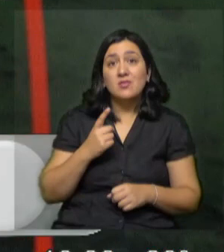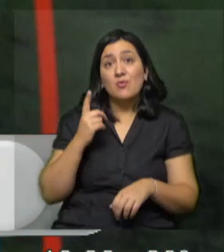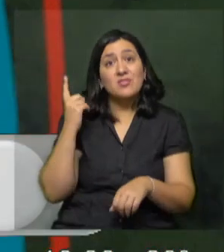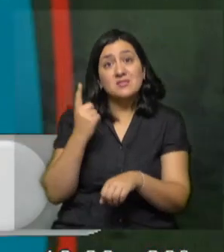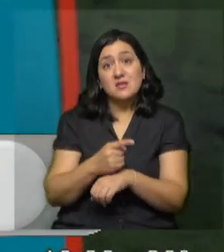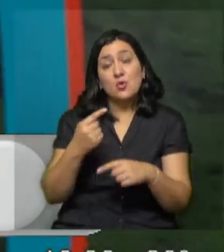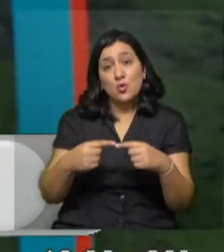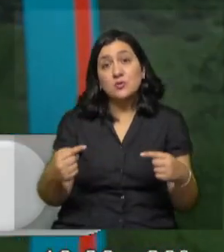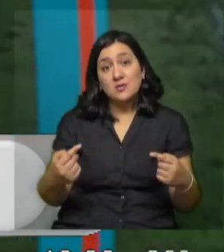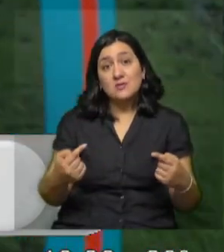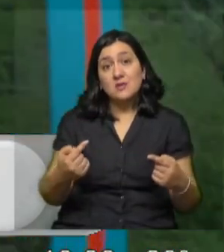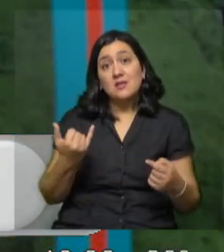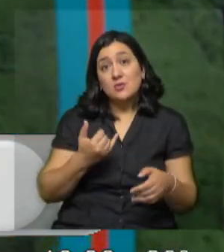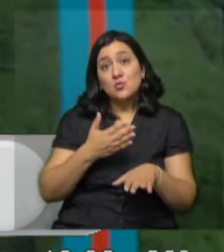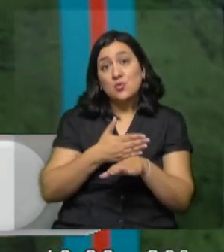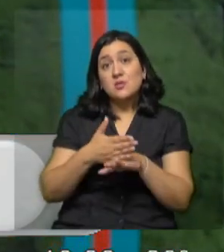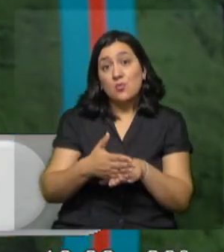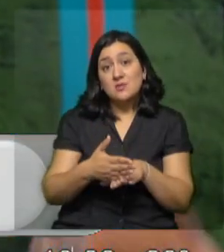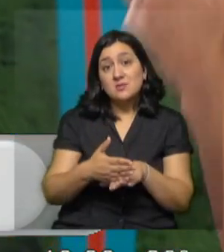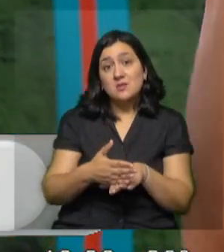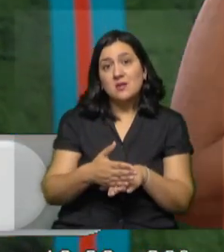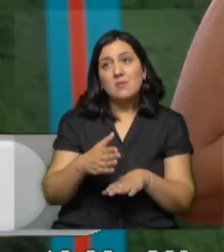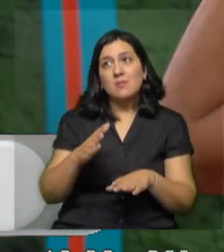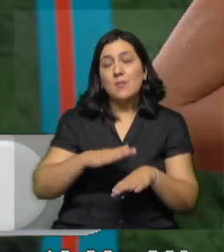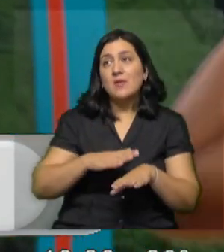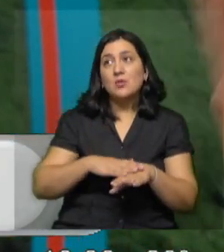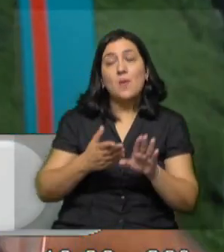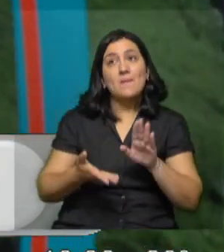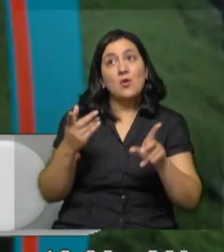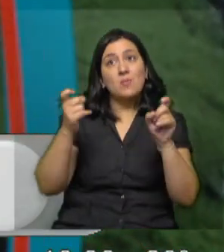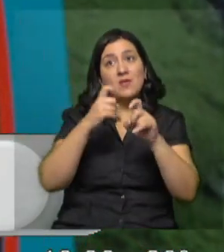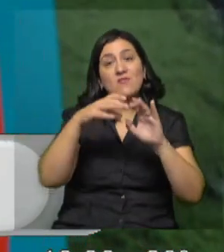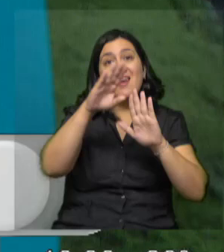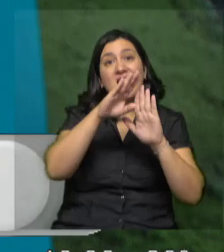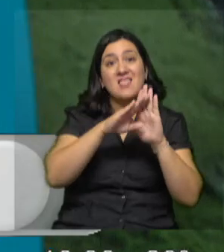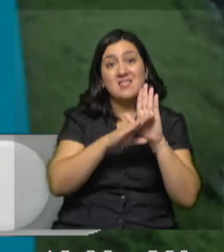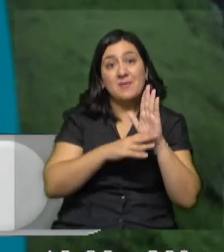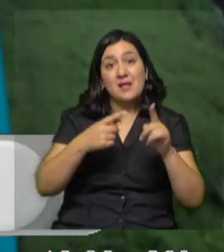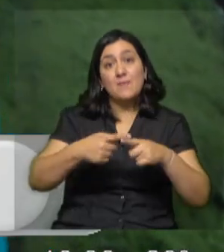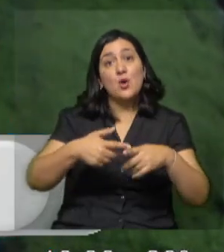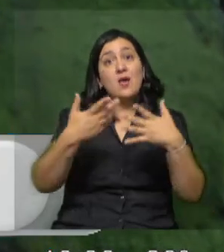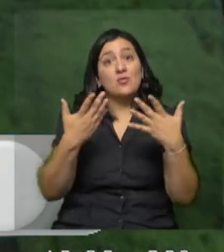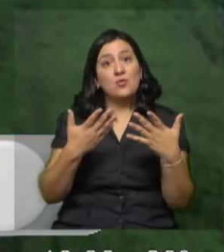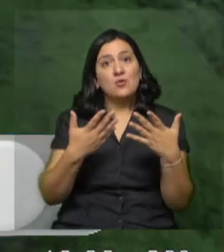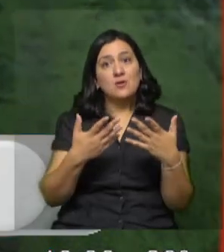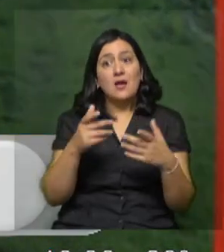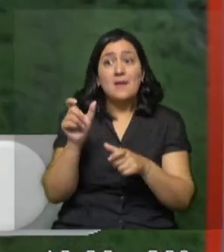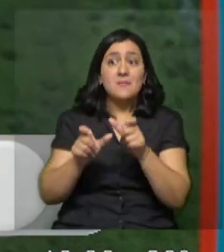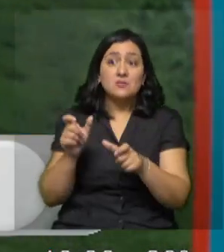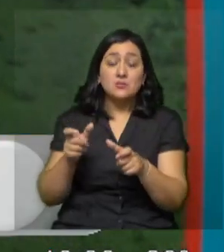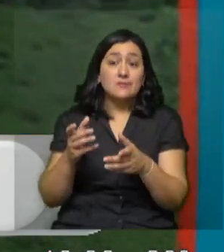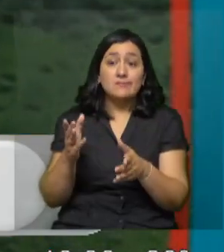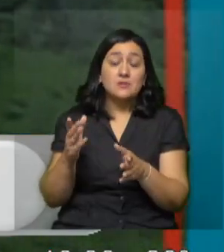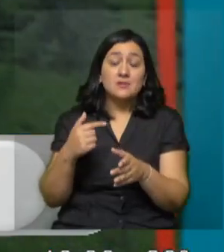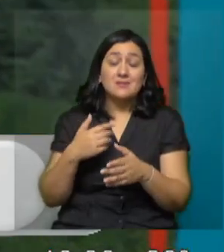mucho a ellos. Fue uno de los momentos más complicados, dar la lista para el sudamericano, por ejemplo, dejar gente